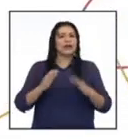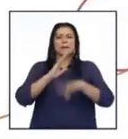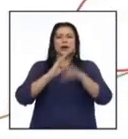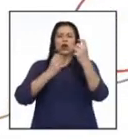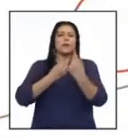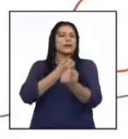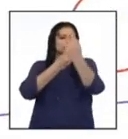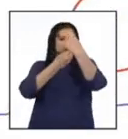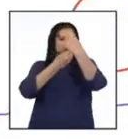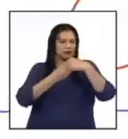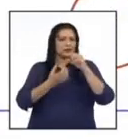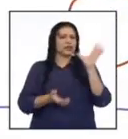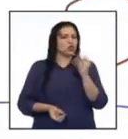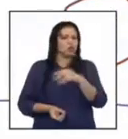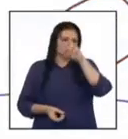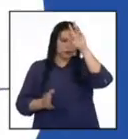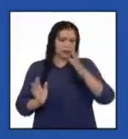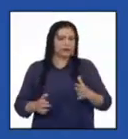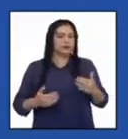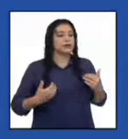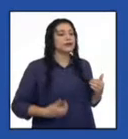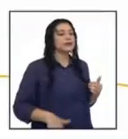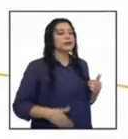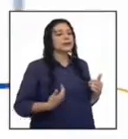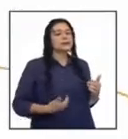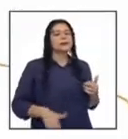mayor participación de la ciudadanía.